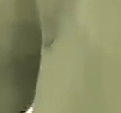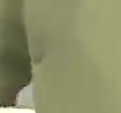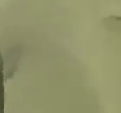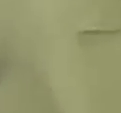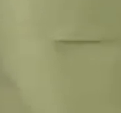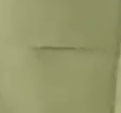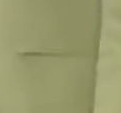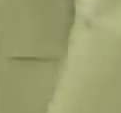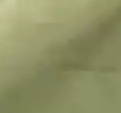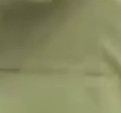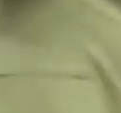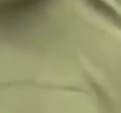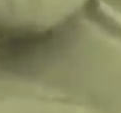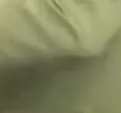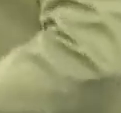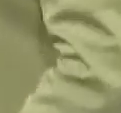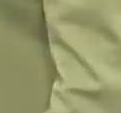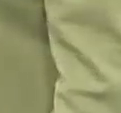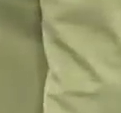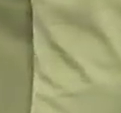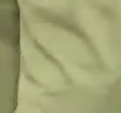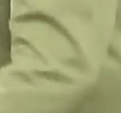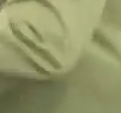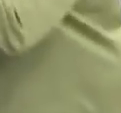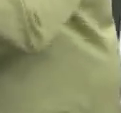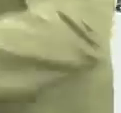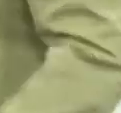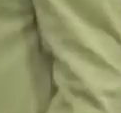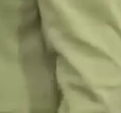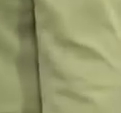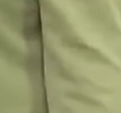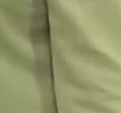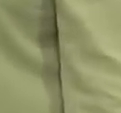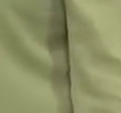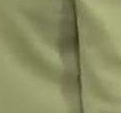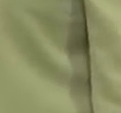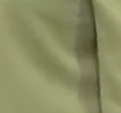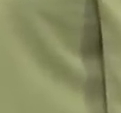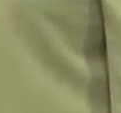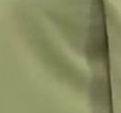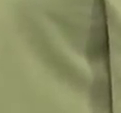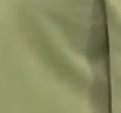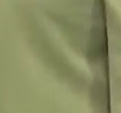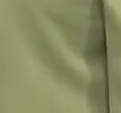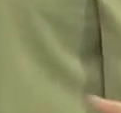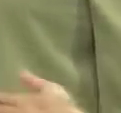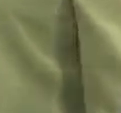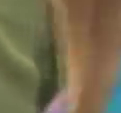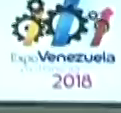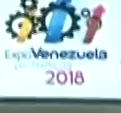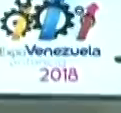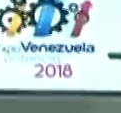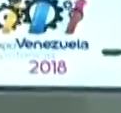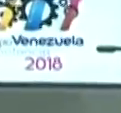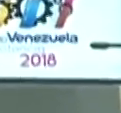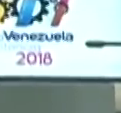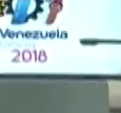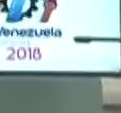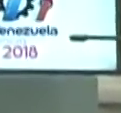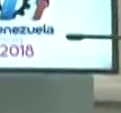de este jueves 26 de abril hasta el próximo 29 de abril, y en el cual están participando más